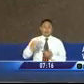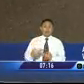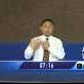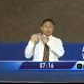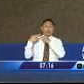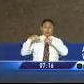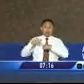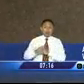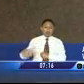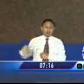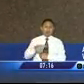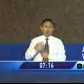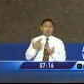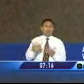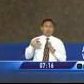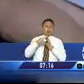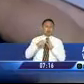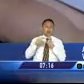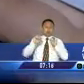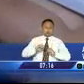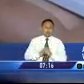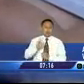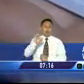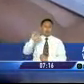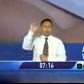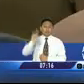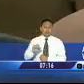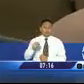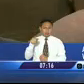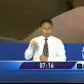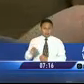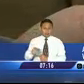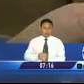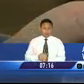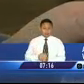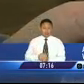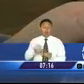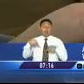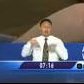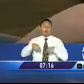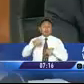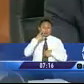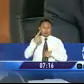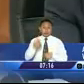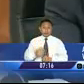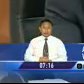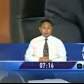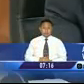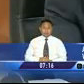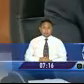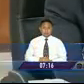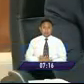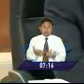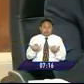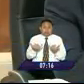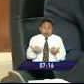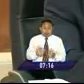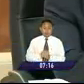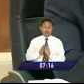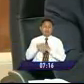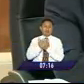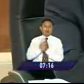de establecer los lineamientos y revisar el porcentaje de sensibilidad y especificidad de los insumos. Queremos un poco